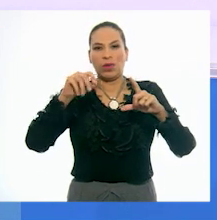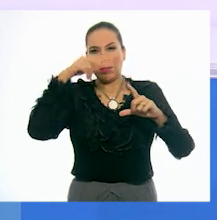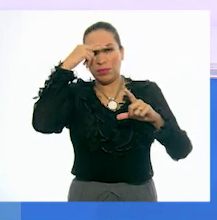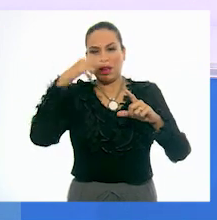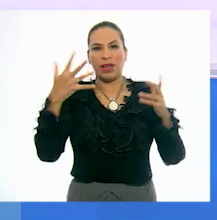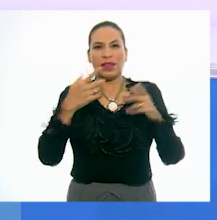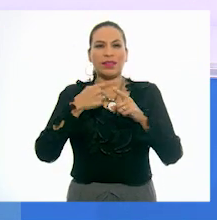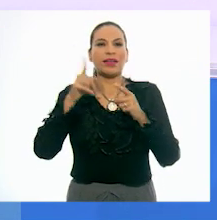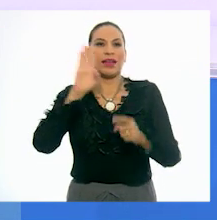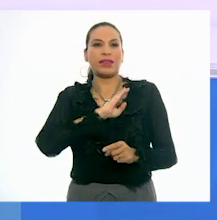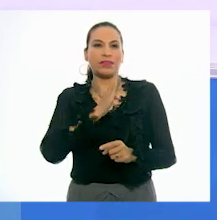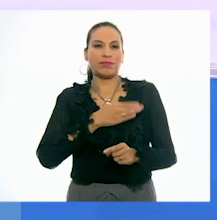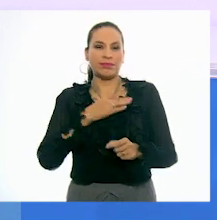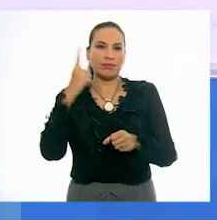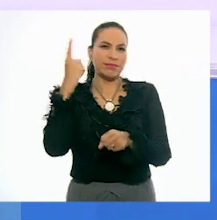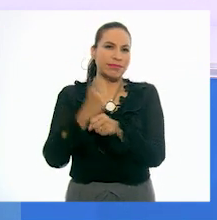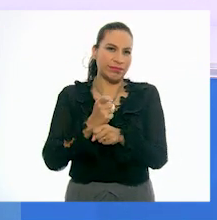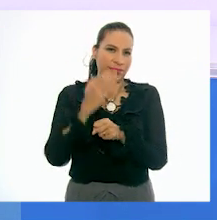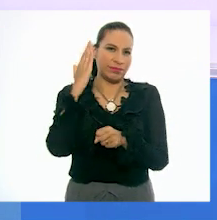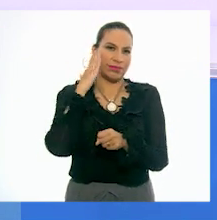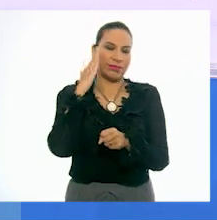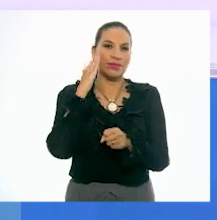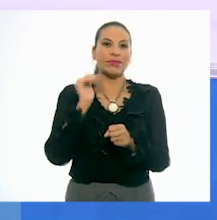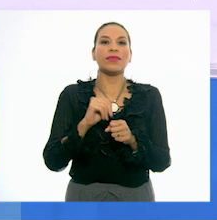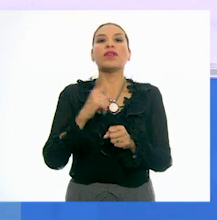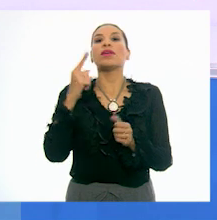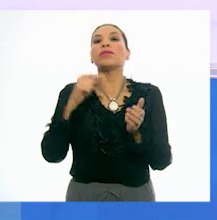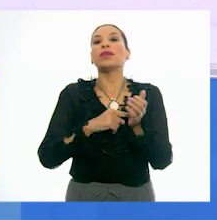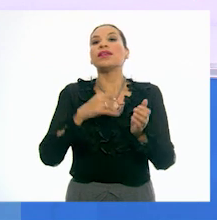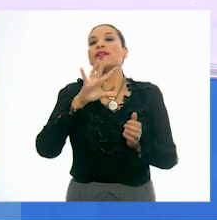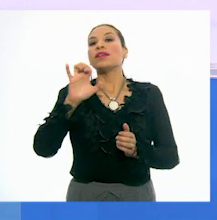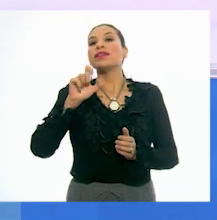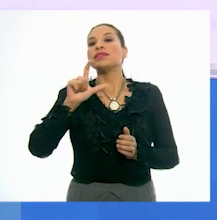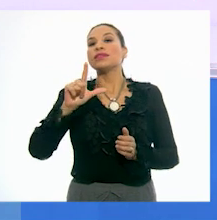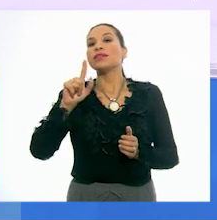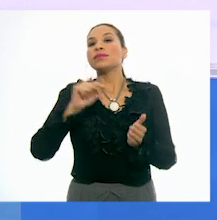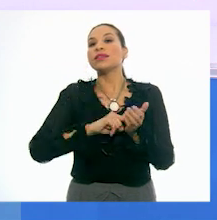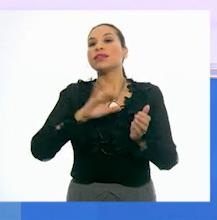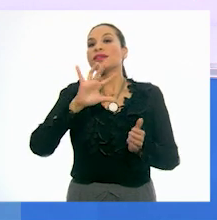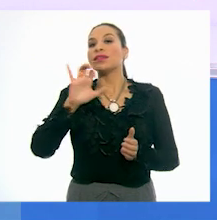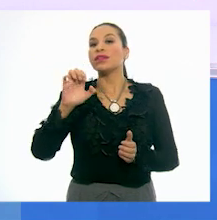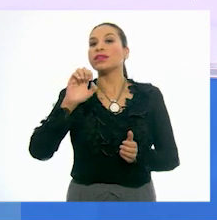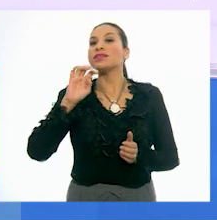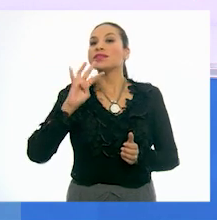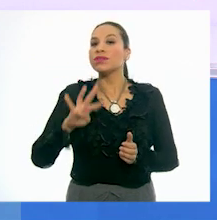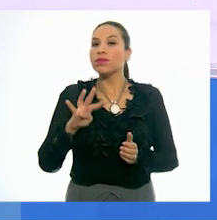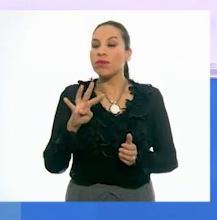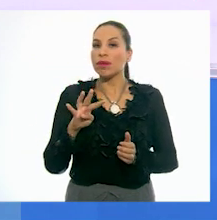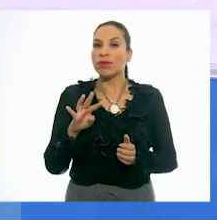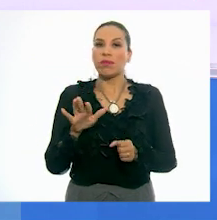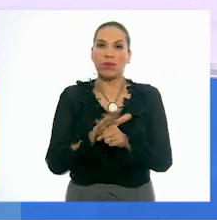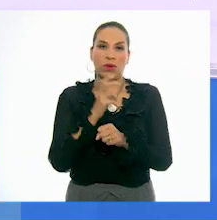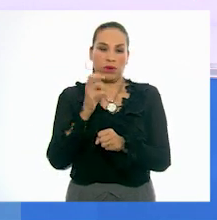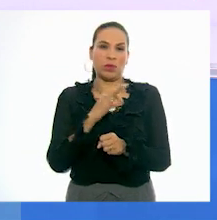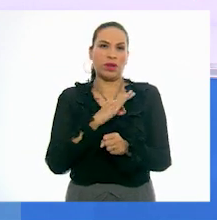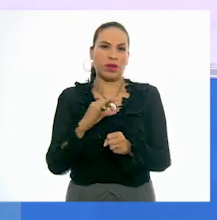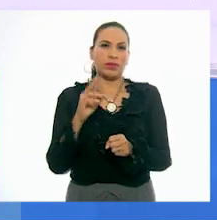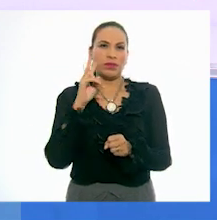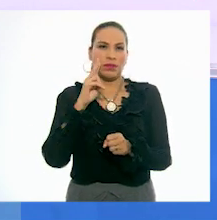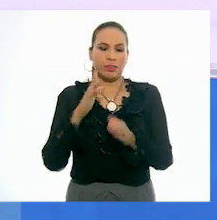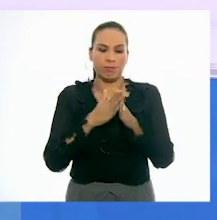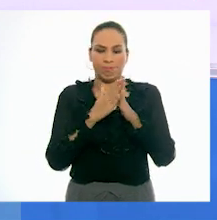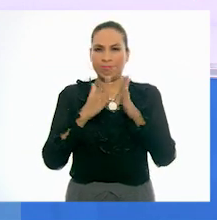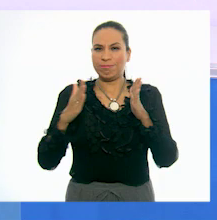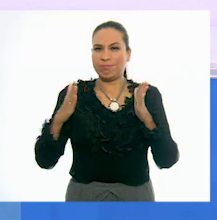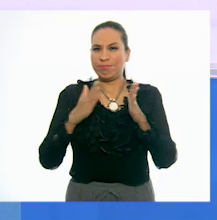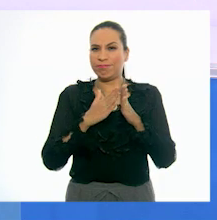cabo por los españoles, principalmente entre 1517 y 1519. Entonces podemos hacer una